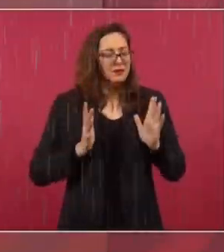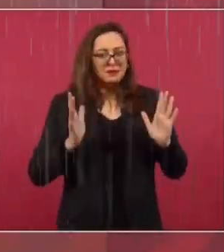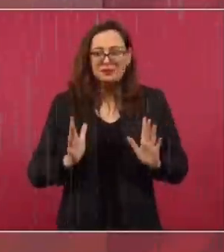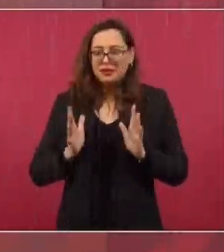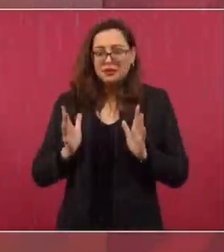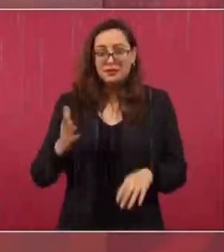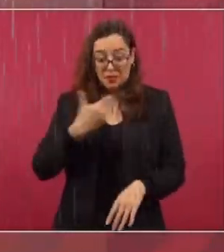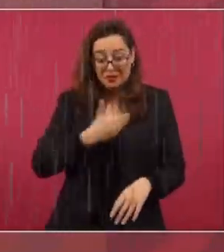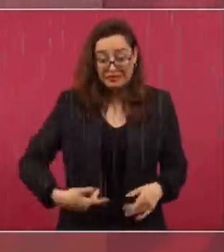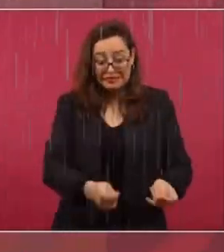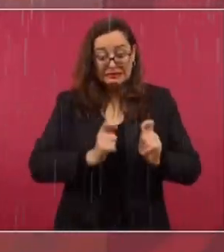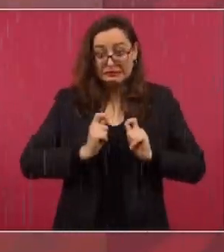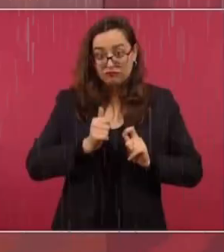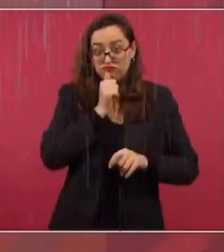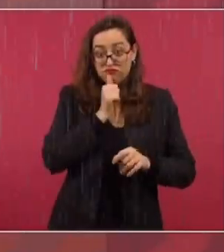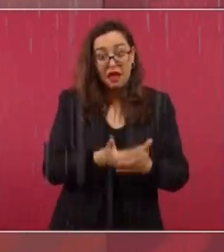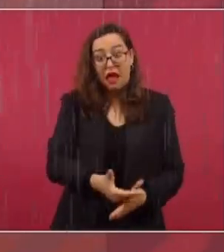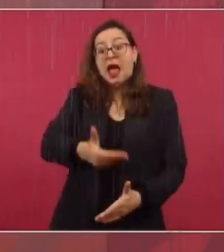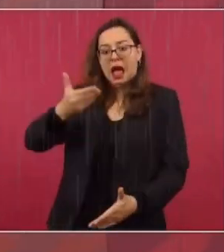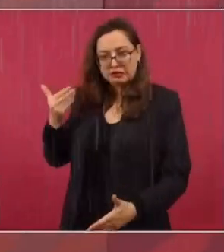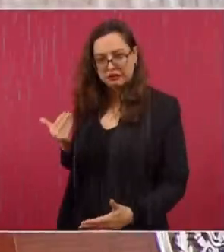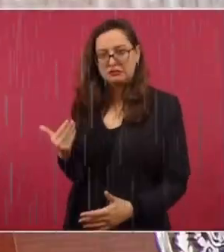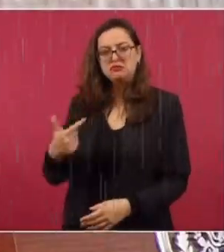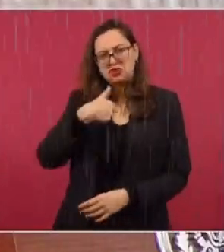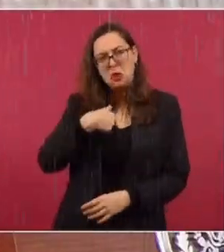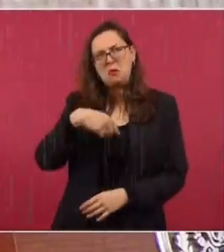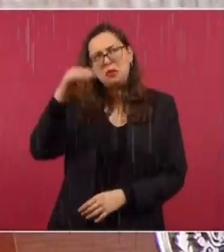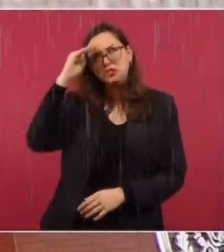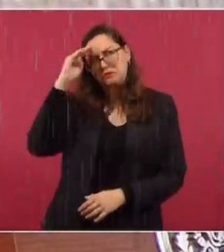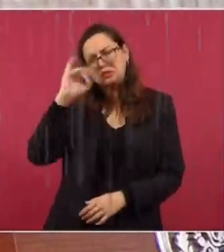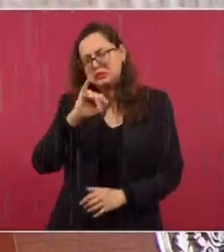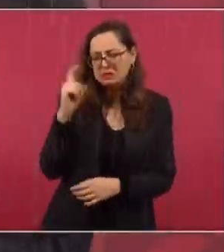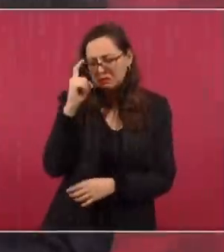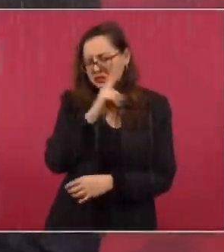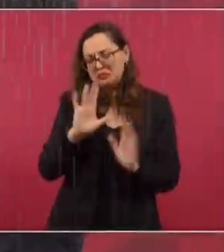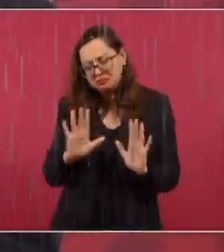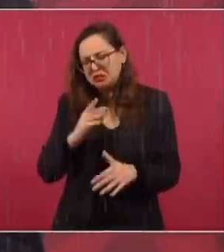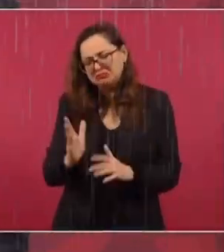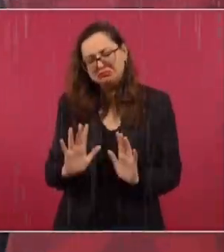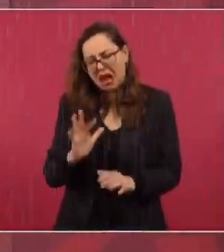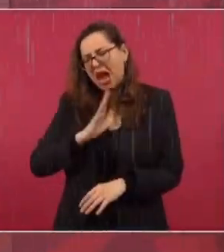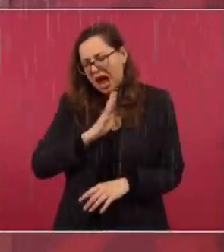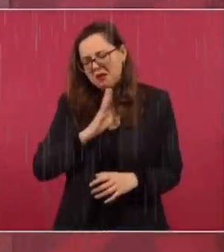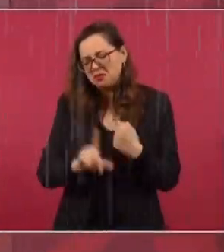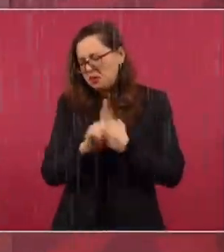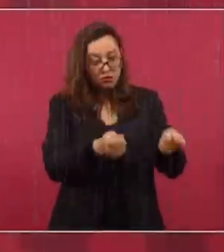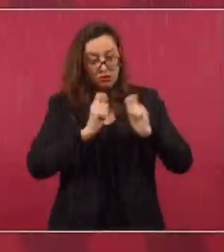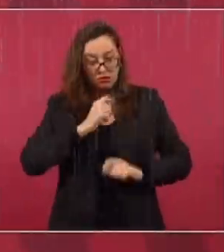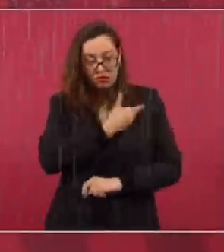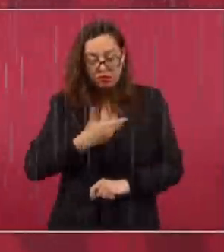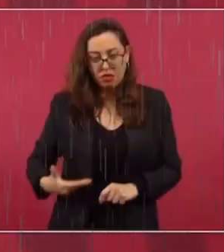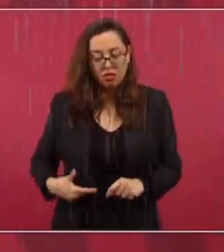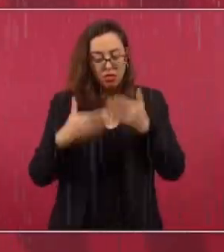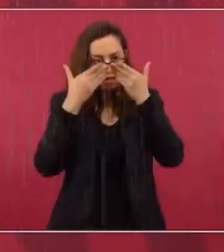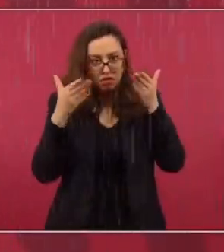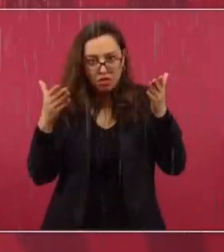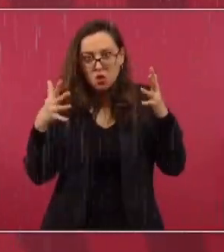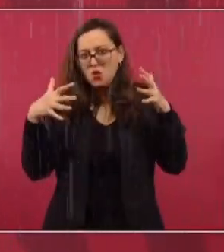pero no. El gobierno era un facilitador del saqueo y